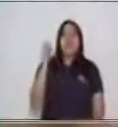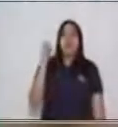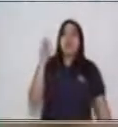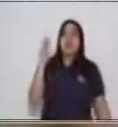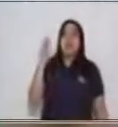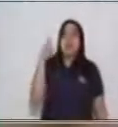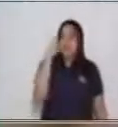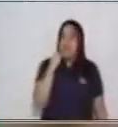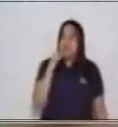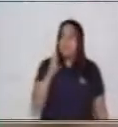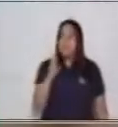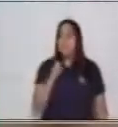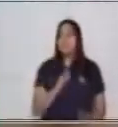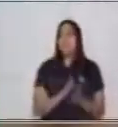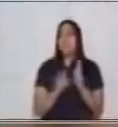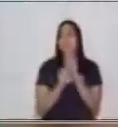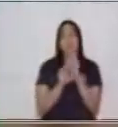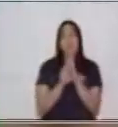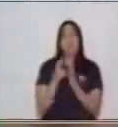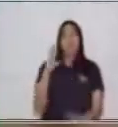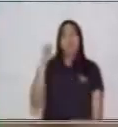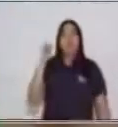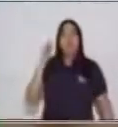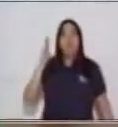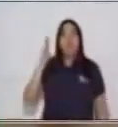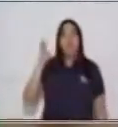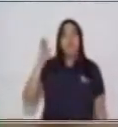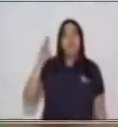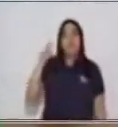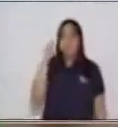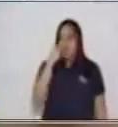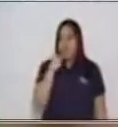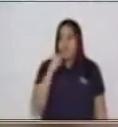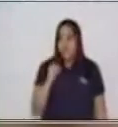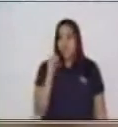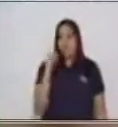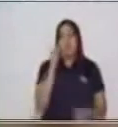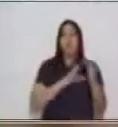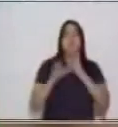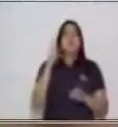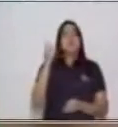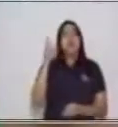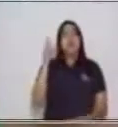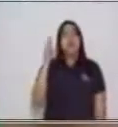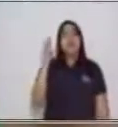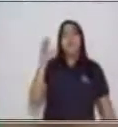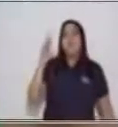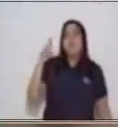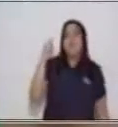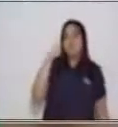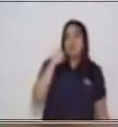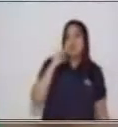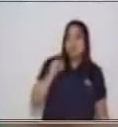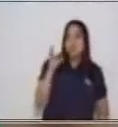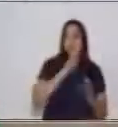Por ejemplo, converso, adverso, inverso, embellecerse y